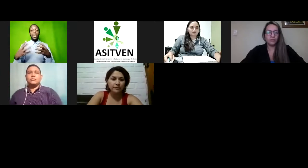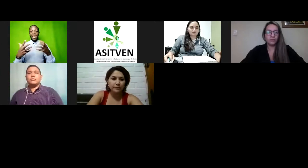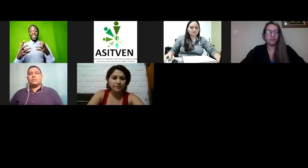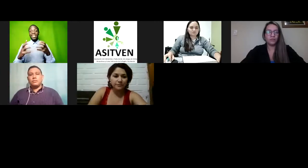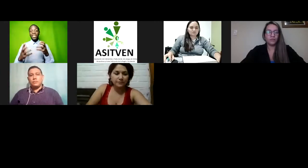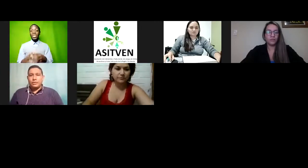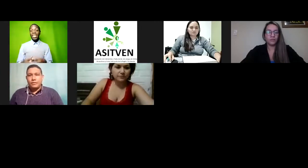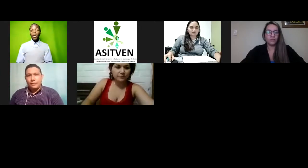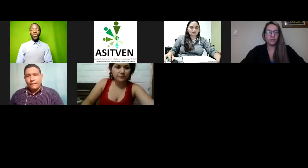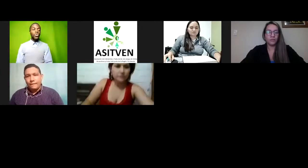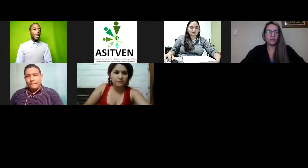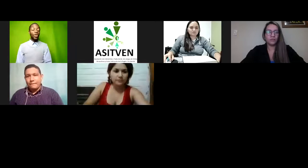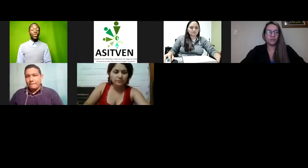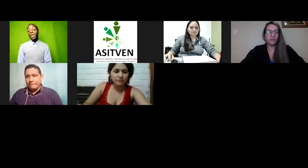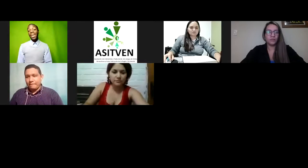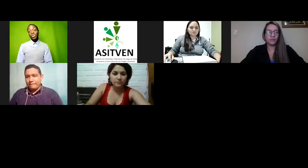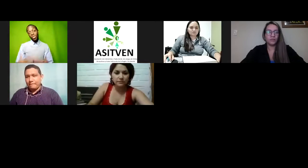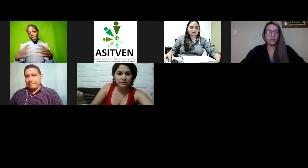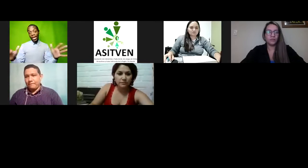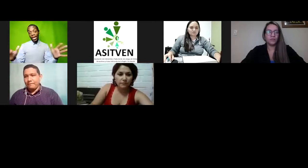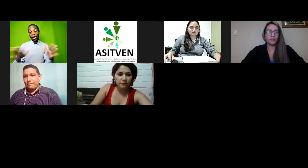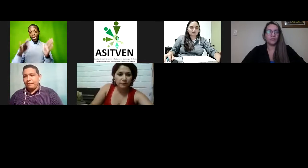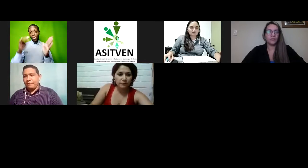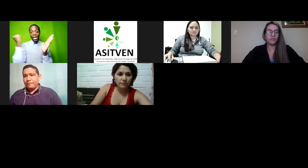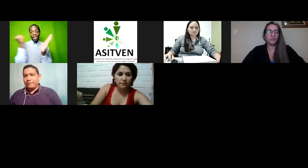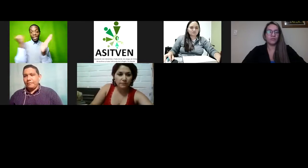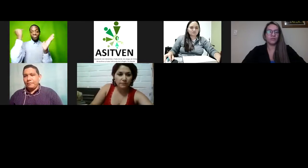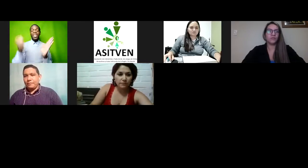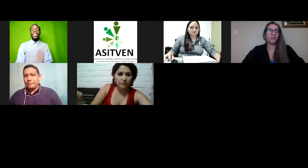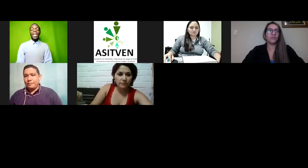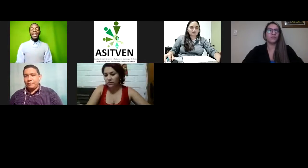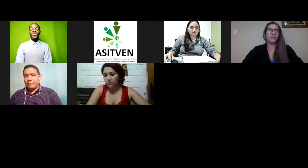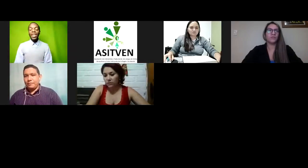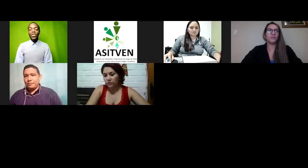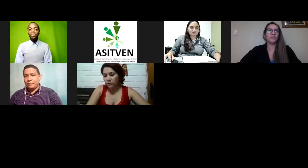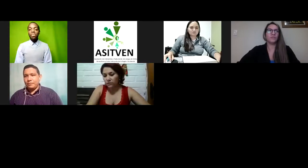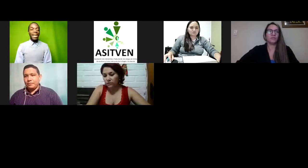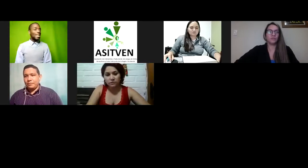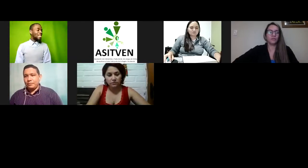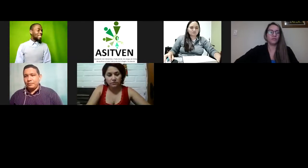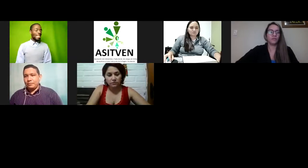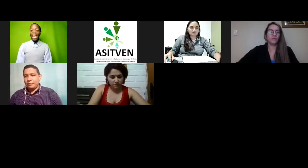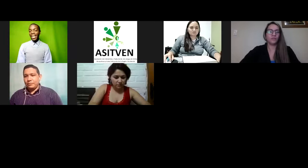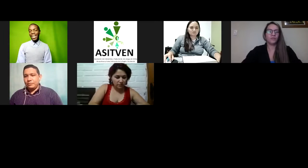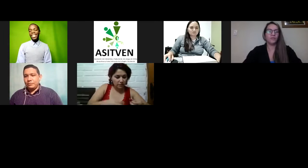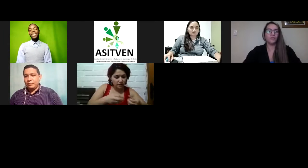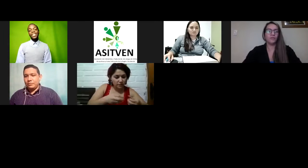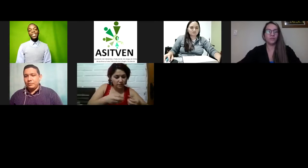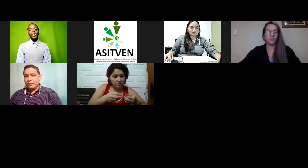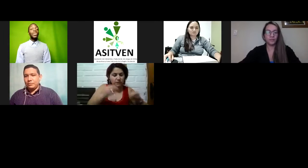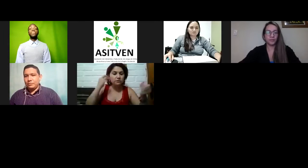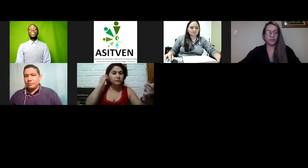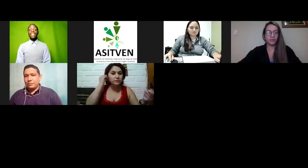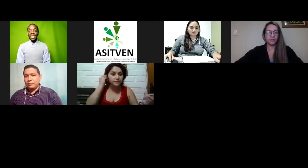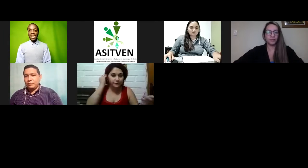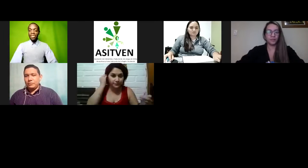Su mente quizás no esté tan acostumbrada a eso porque le quedó la huella tradicional y normalista, y si